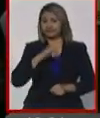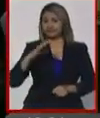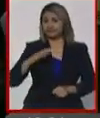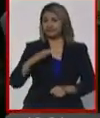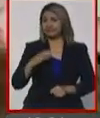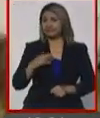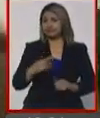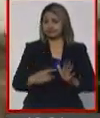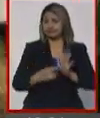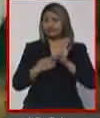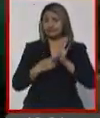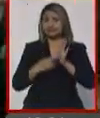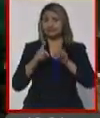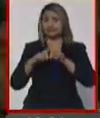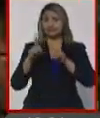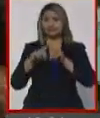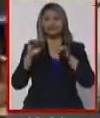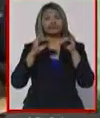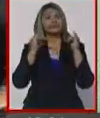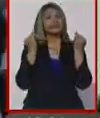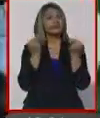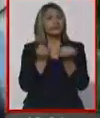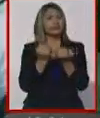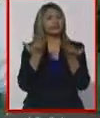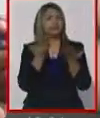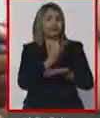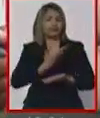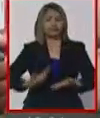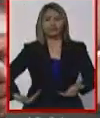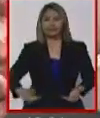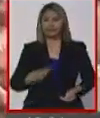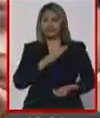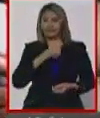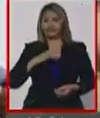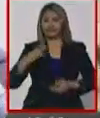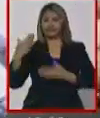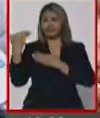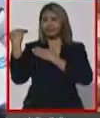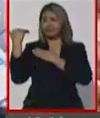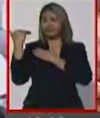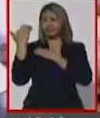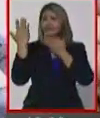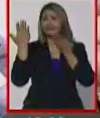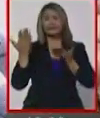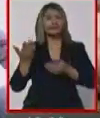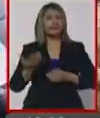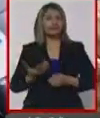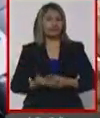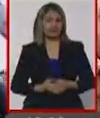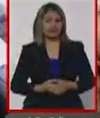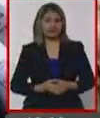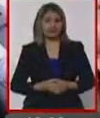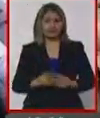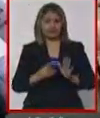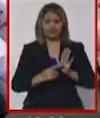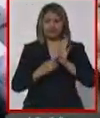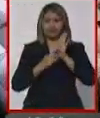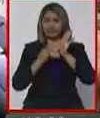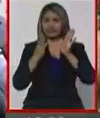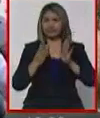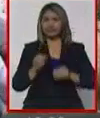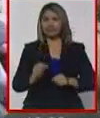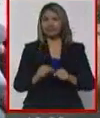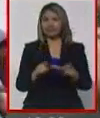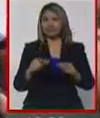concejales, representantes de instituciones. Está el presidente del Comité Pro Santa Cruz, está el representante